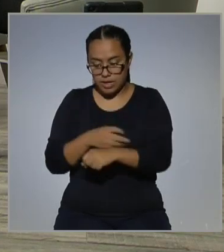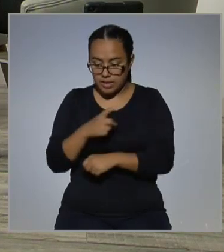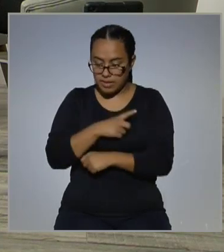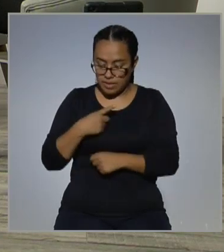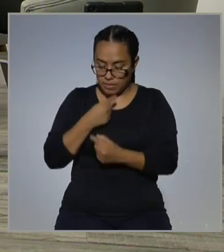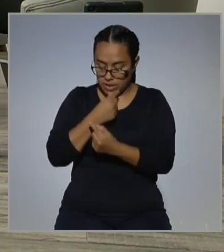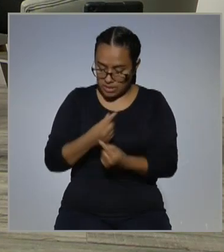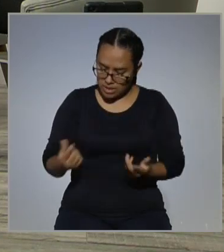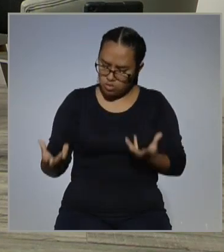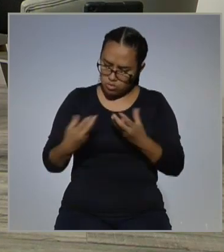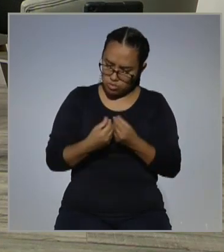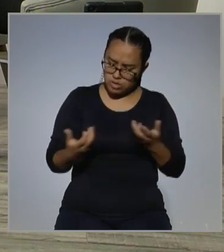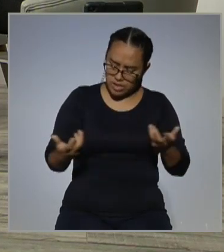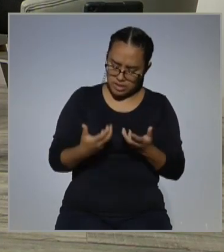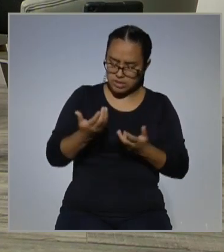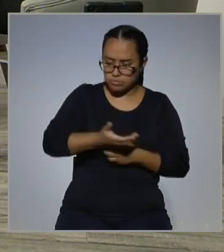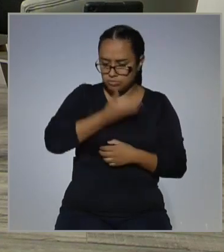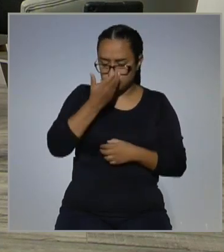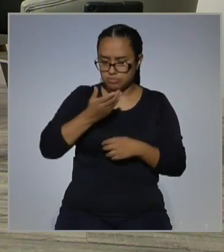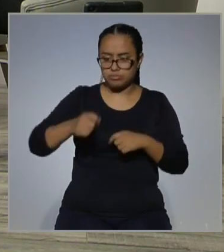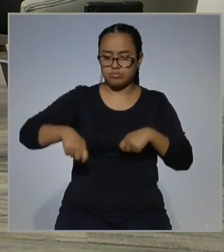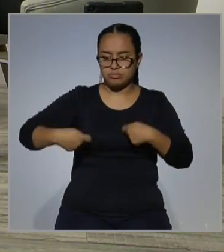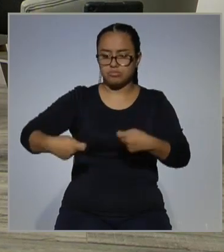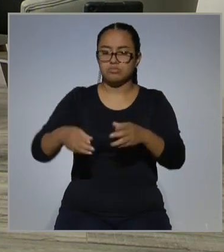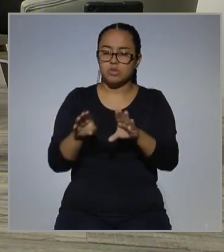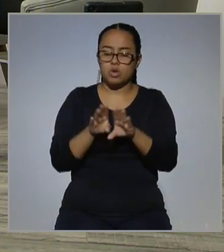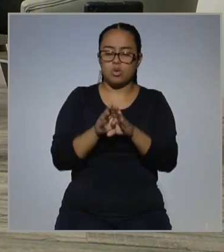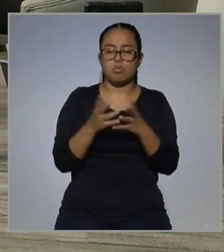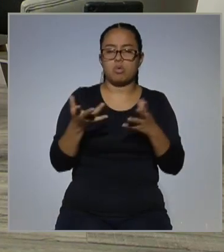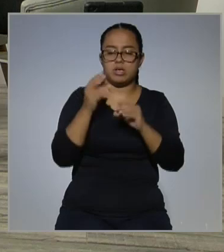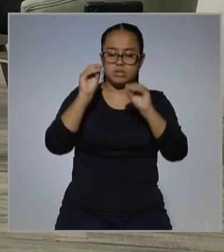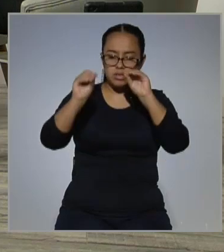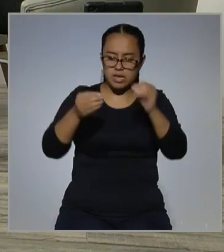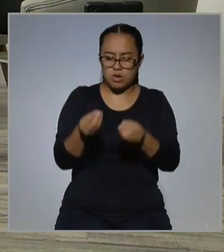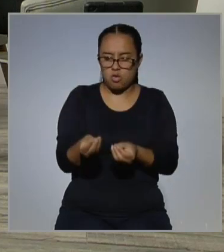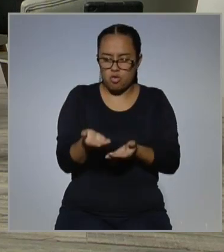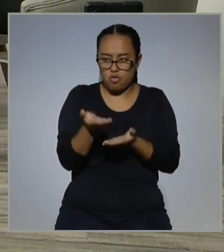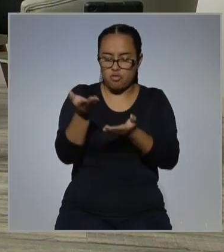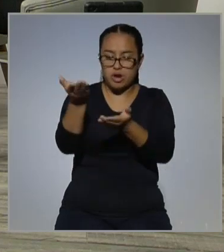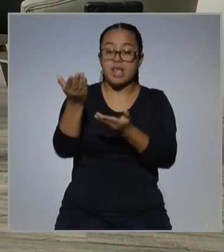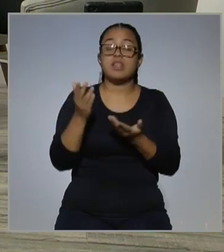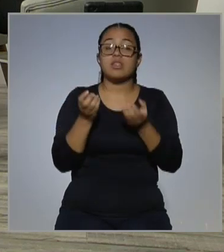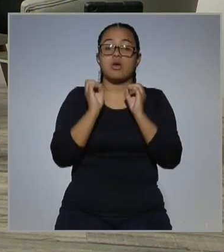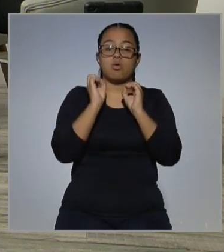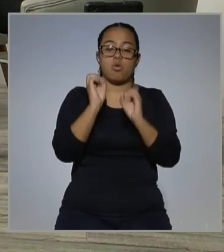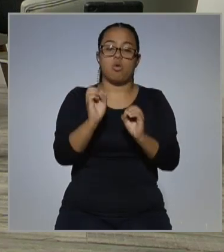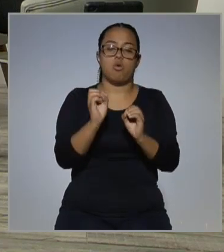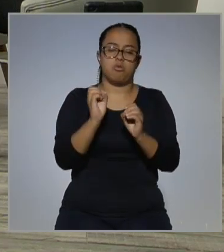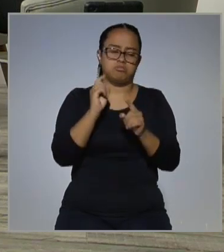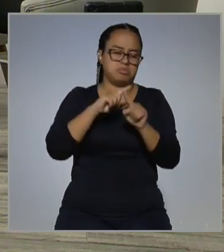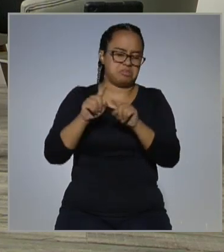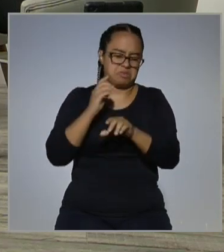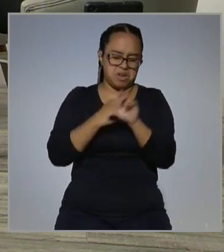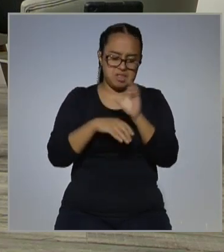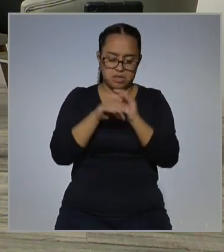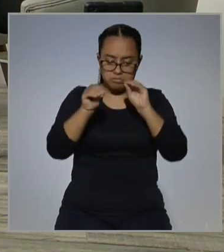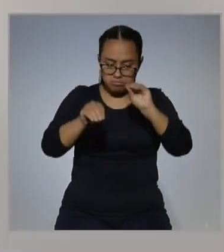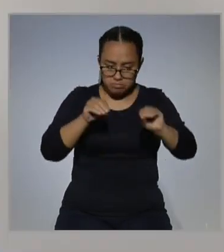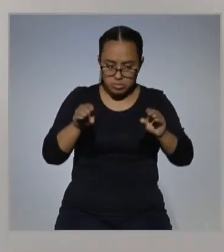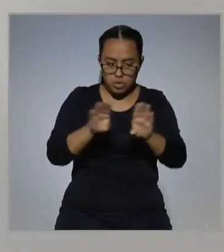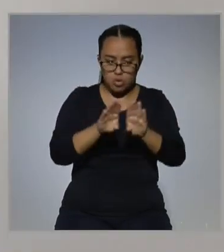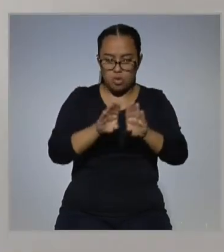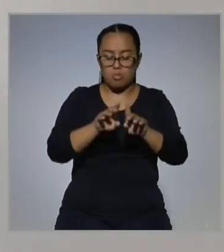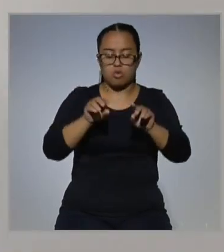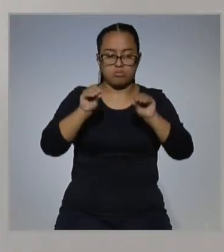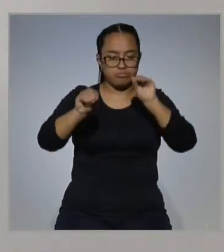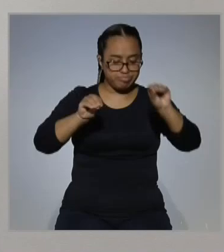los niños en el montar la ofrenda o el altar, las cosas que se van a poner, explicarles.